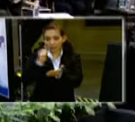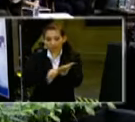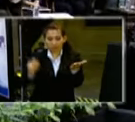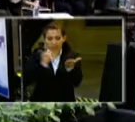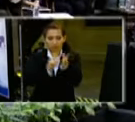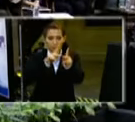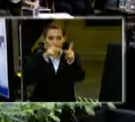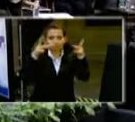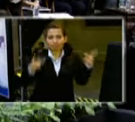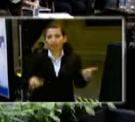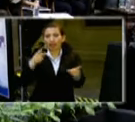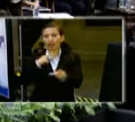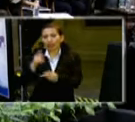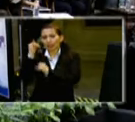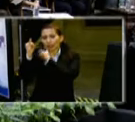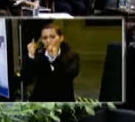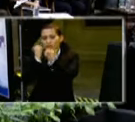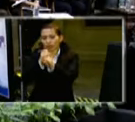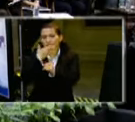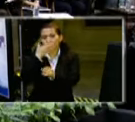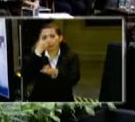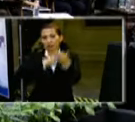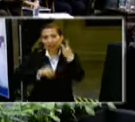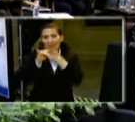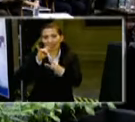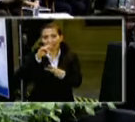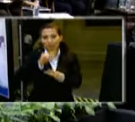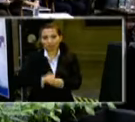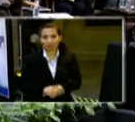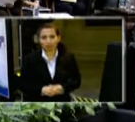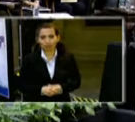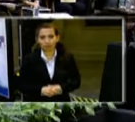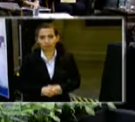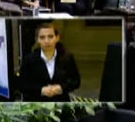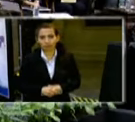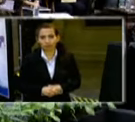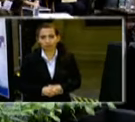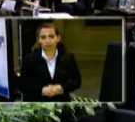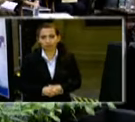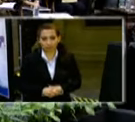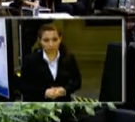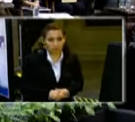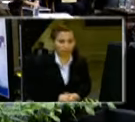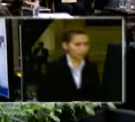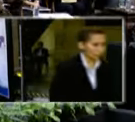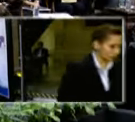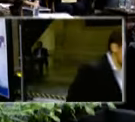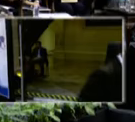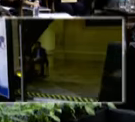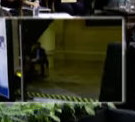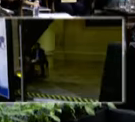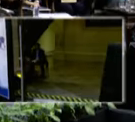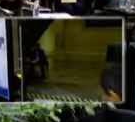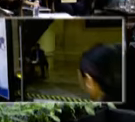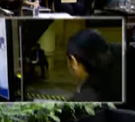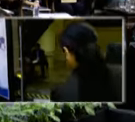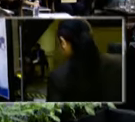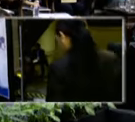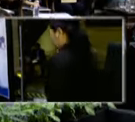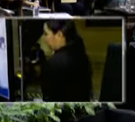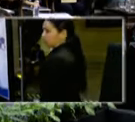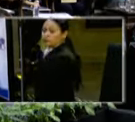y analista internacional. Bienvenida, Ileana. Bueno, pues muchas gracias a todos ustedes. Quiero